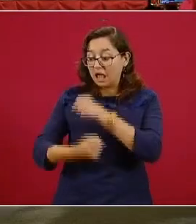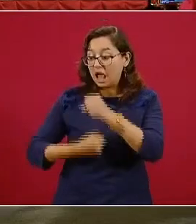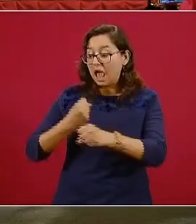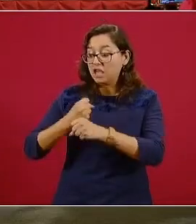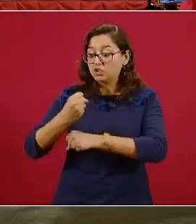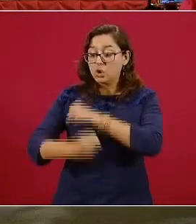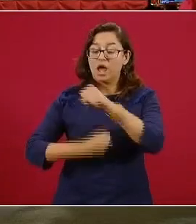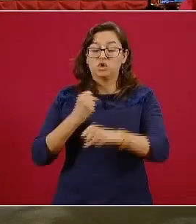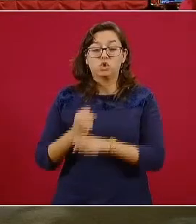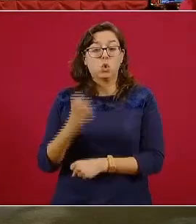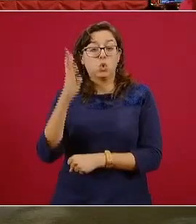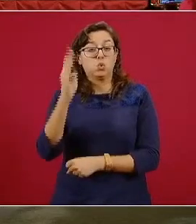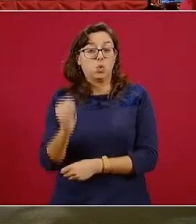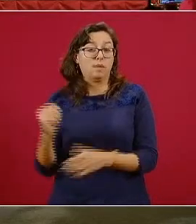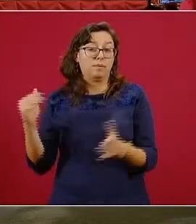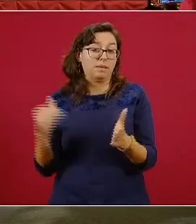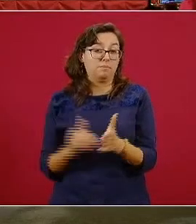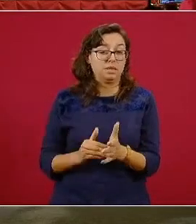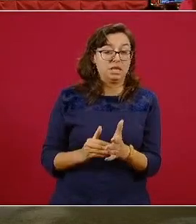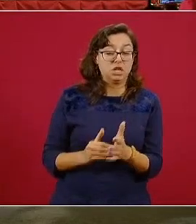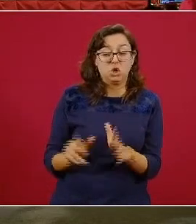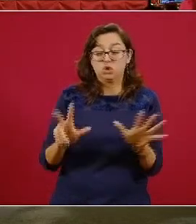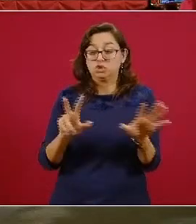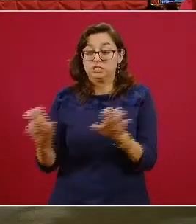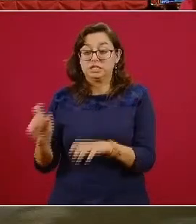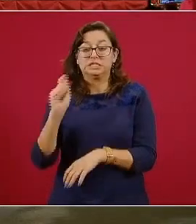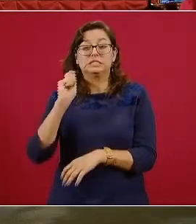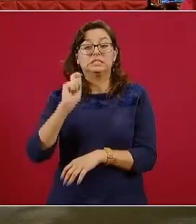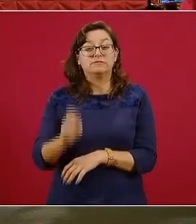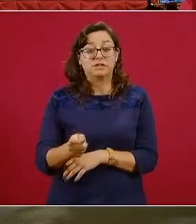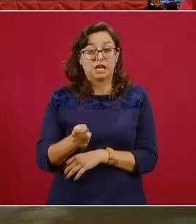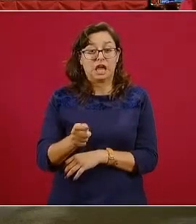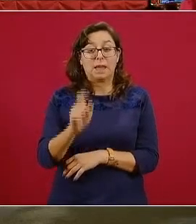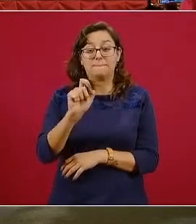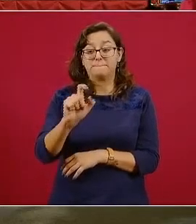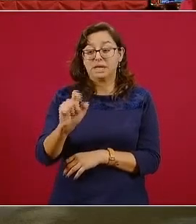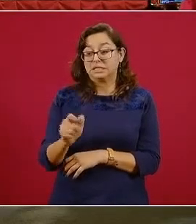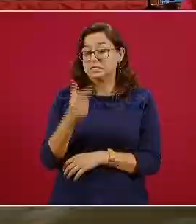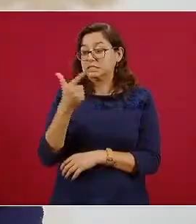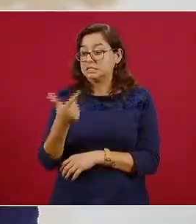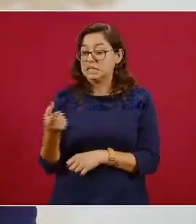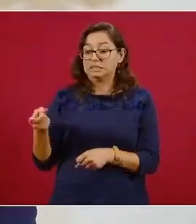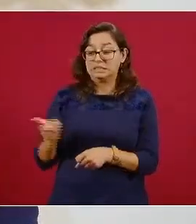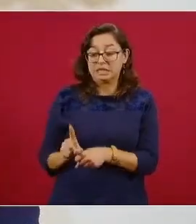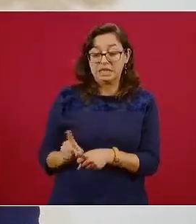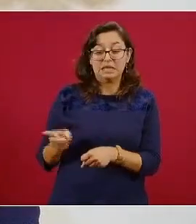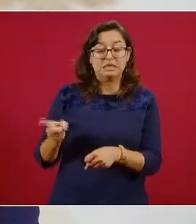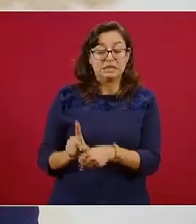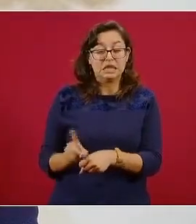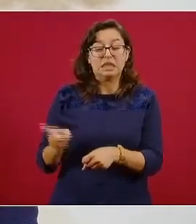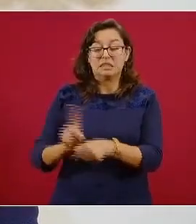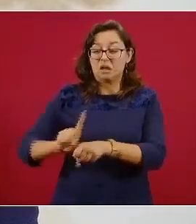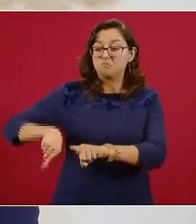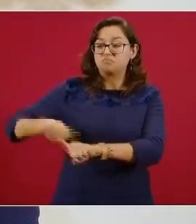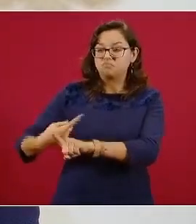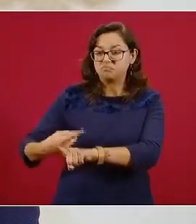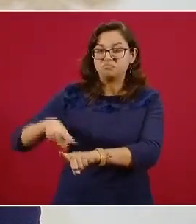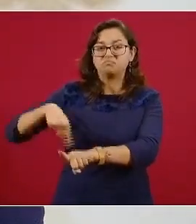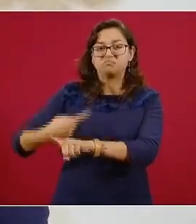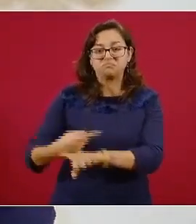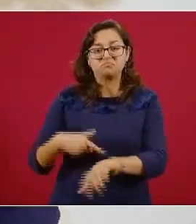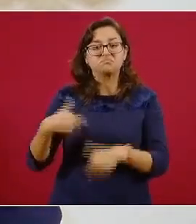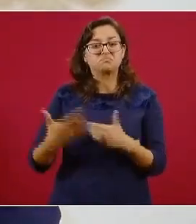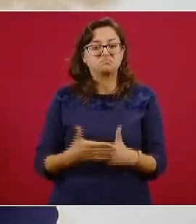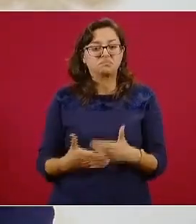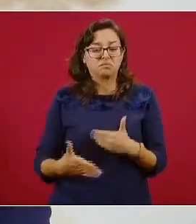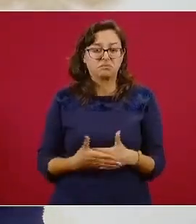¿no? Entonces son como 27 diarias, ninguna niña debería ser madre. La campaña empieza el